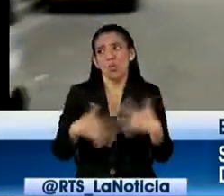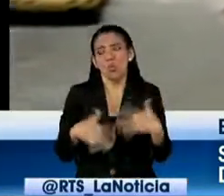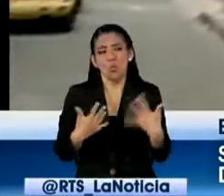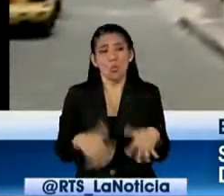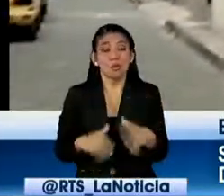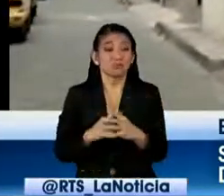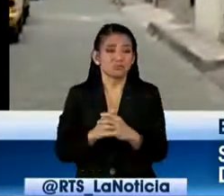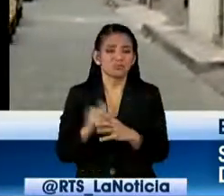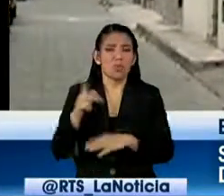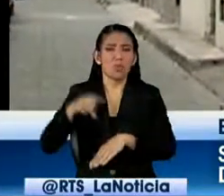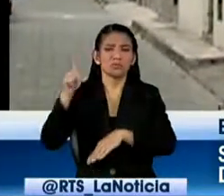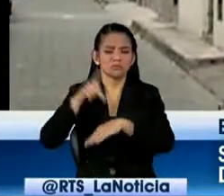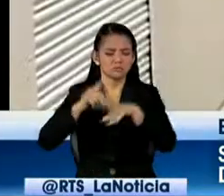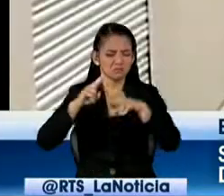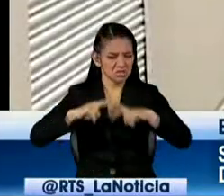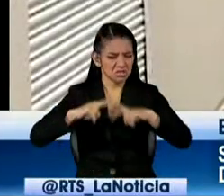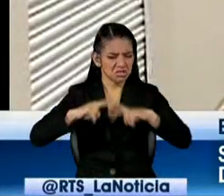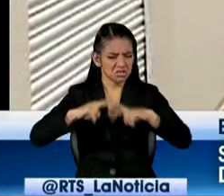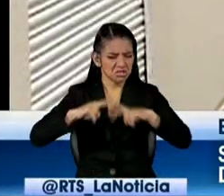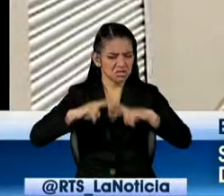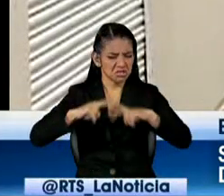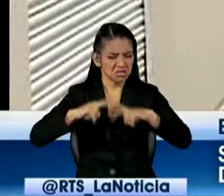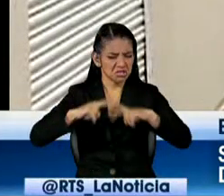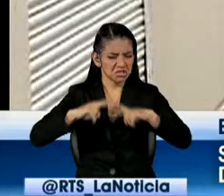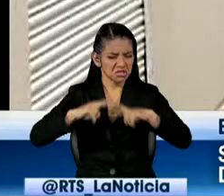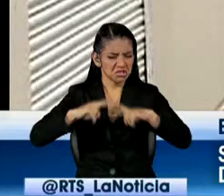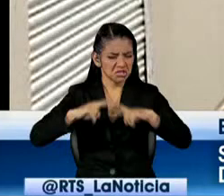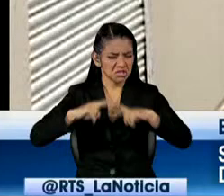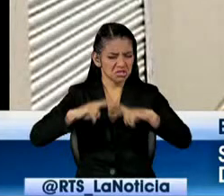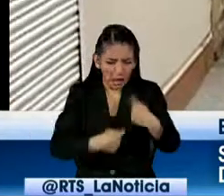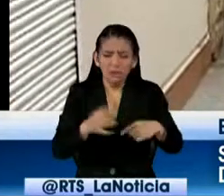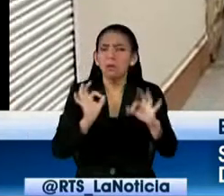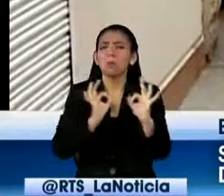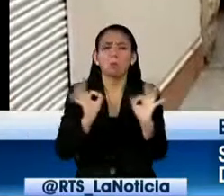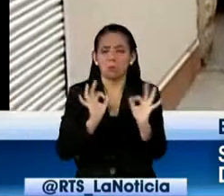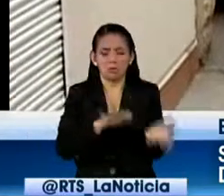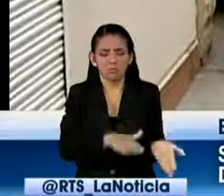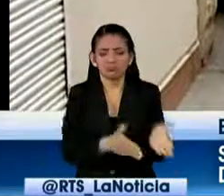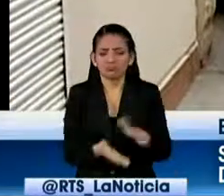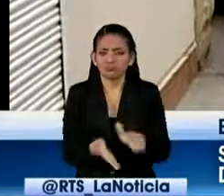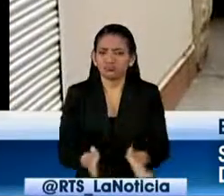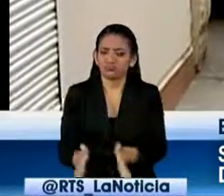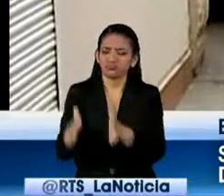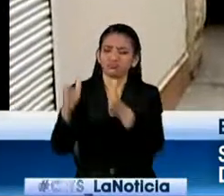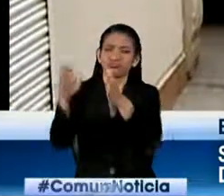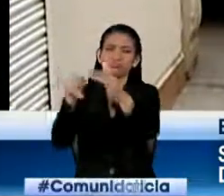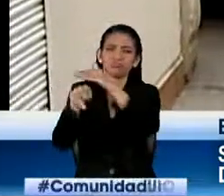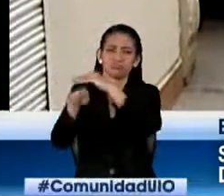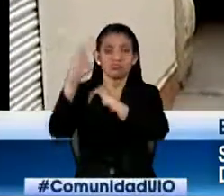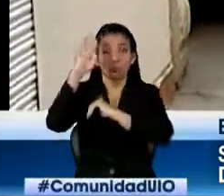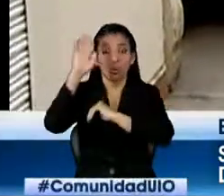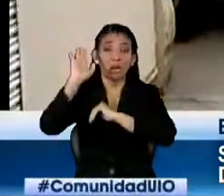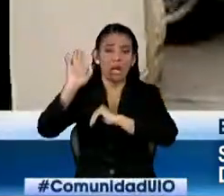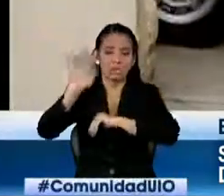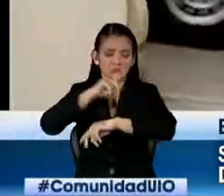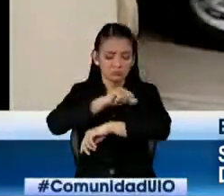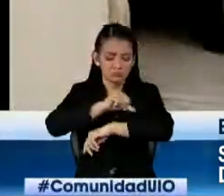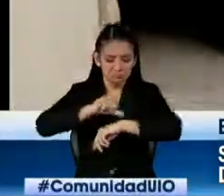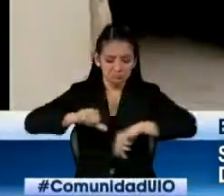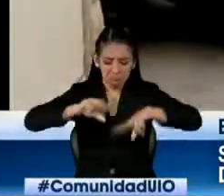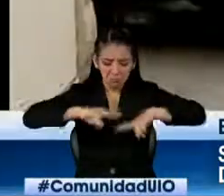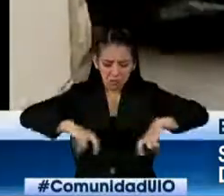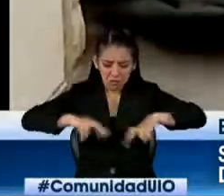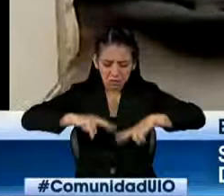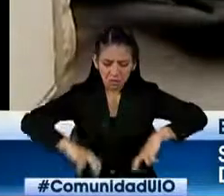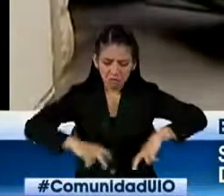evidenciaron huellas de maltrato o heridas. El cuerpo fue sacado y llevado por la ambulancia de medicina legal. Así será el protocolo de autopsia, el que revele